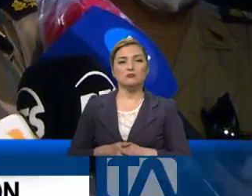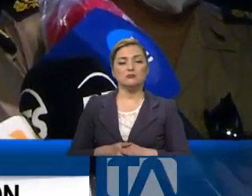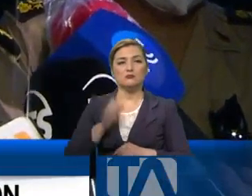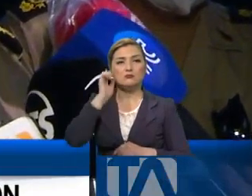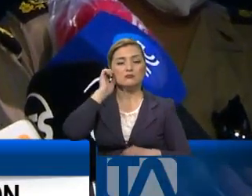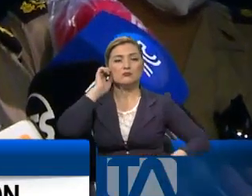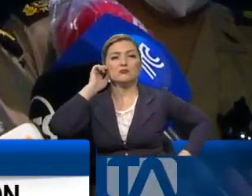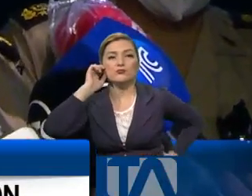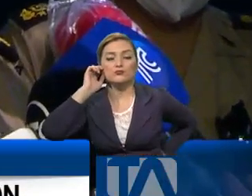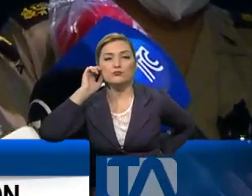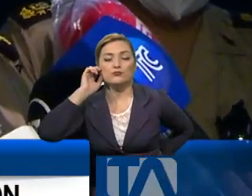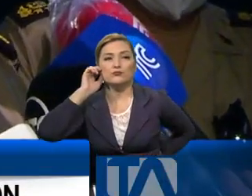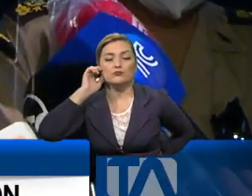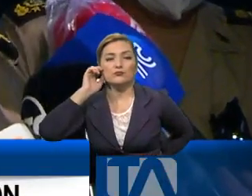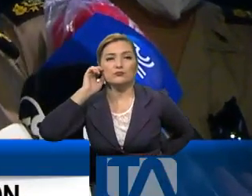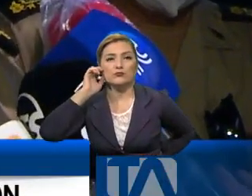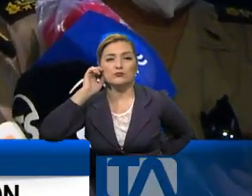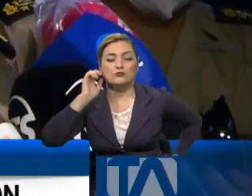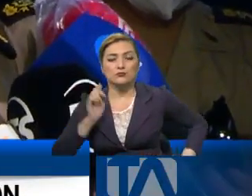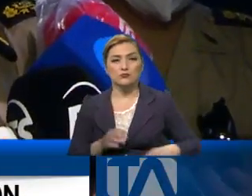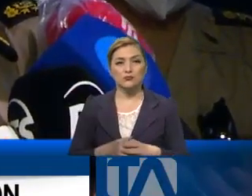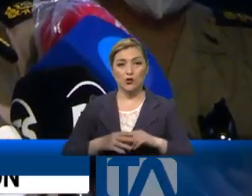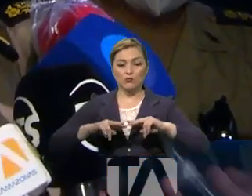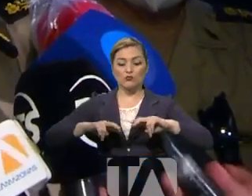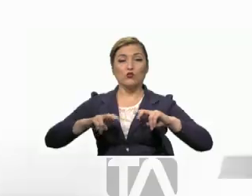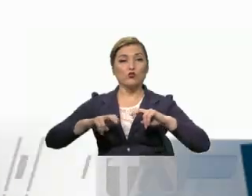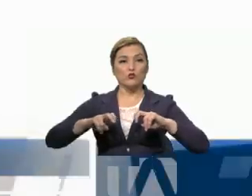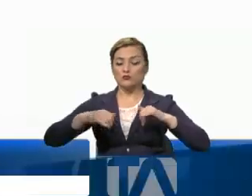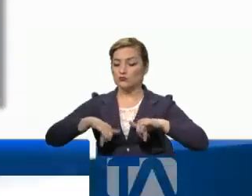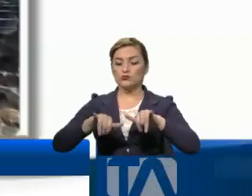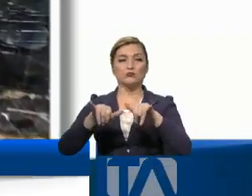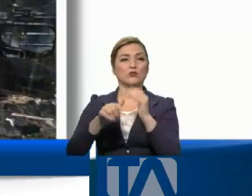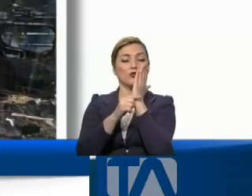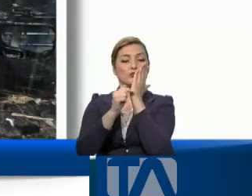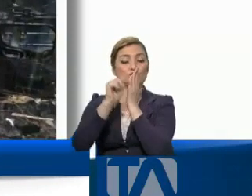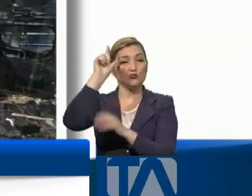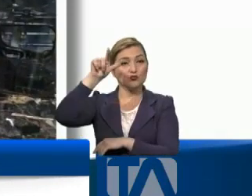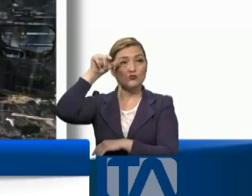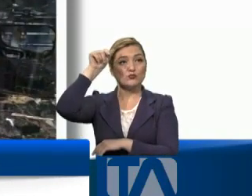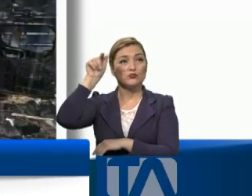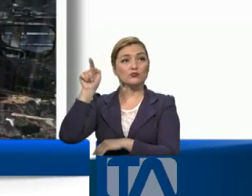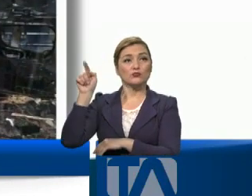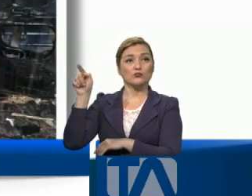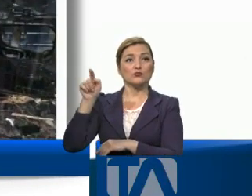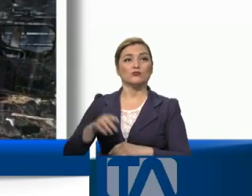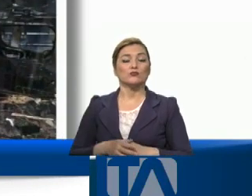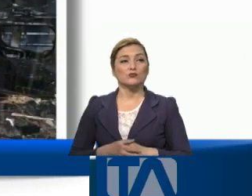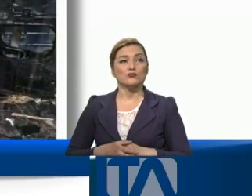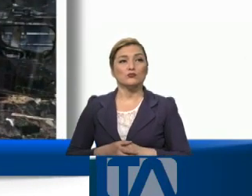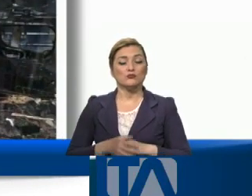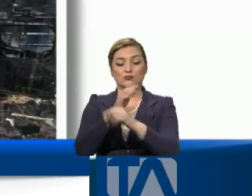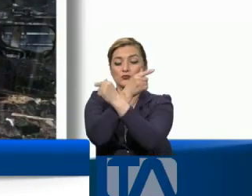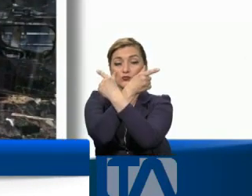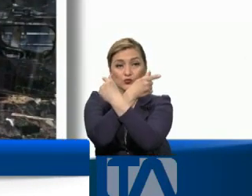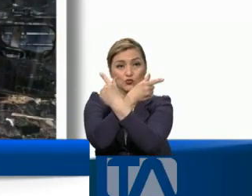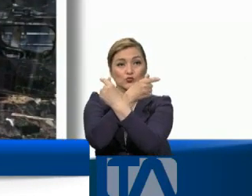de investigación, el mismo que bajo un concepto de interoperabilidad. El ministro de Gobierno Patricio Pazmiño comunicó en su cuenta